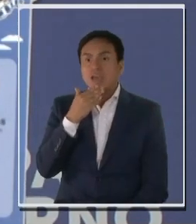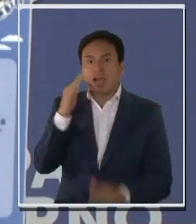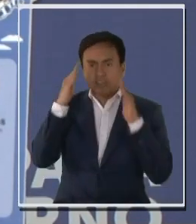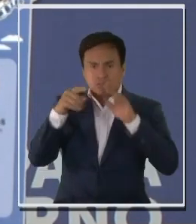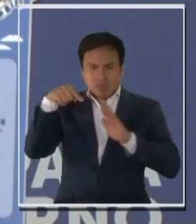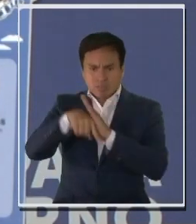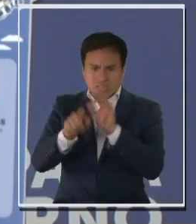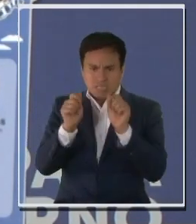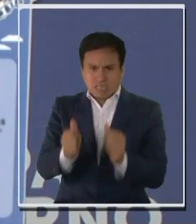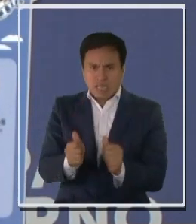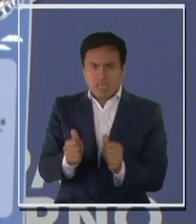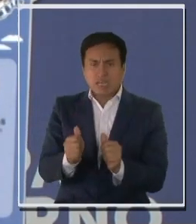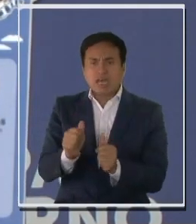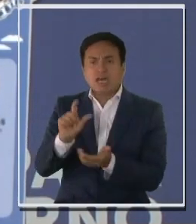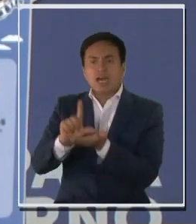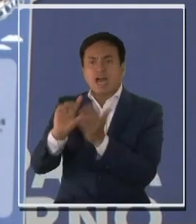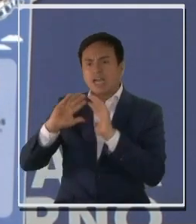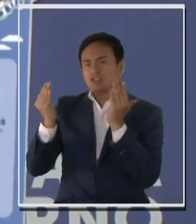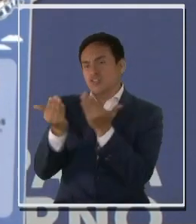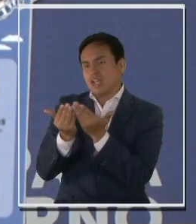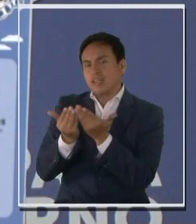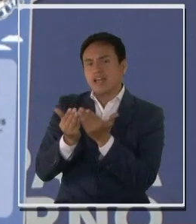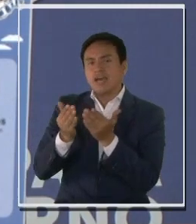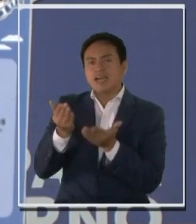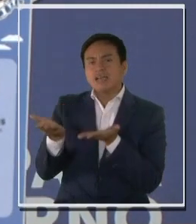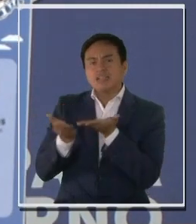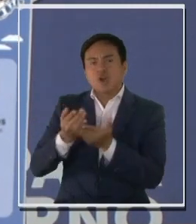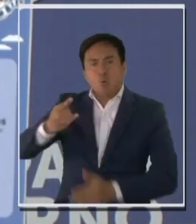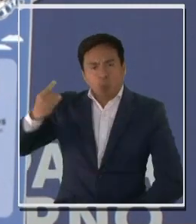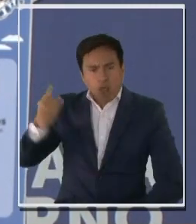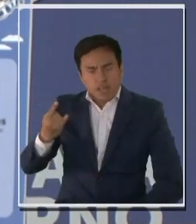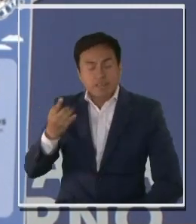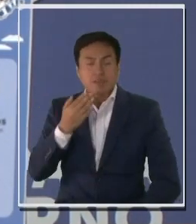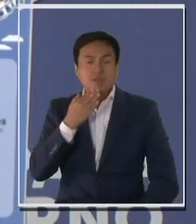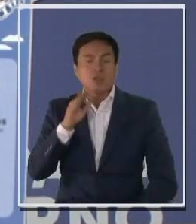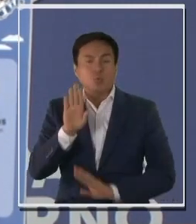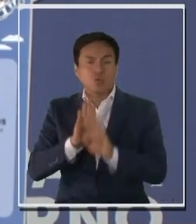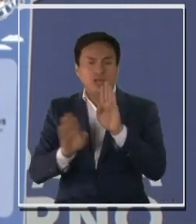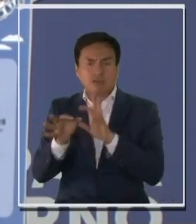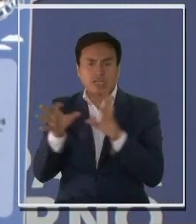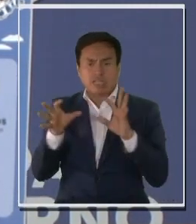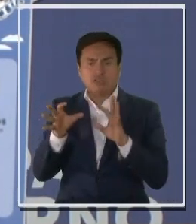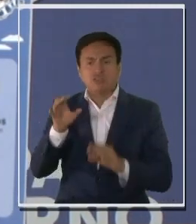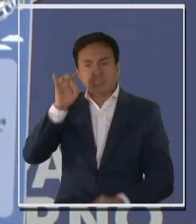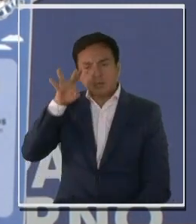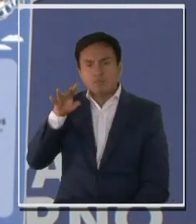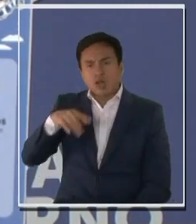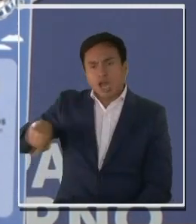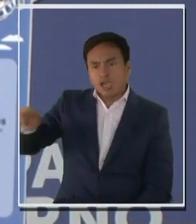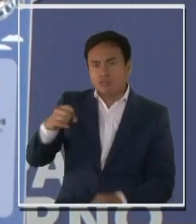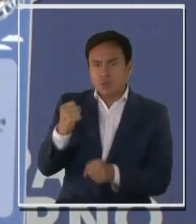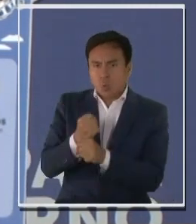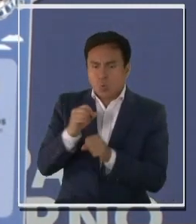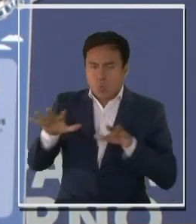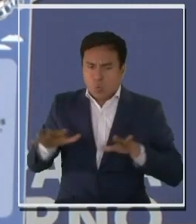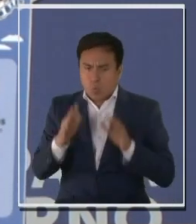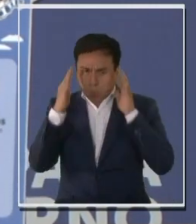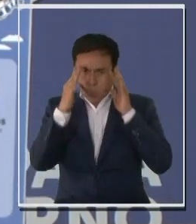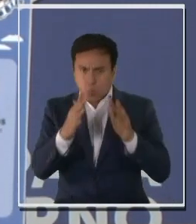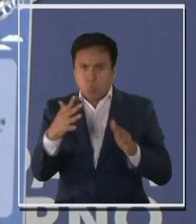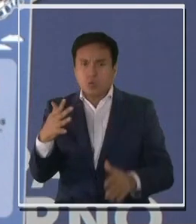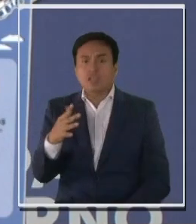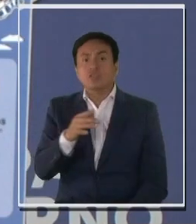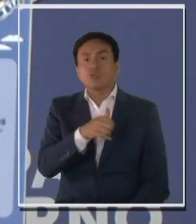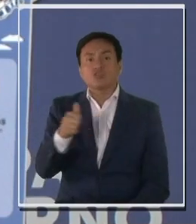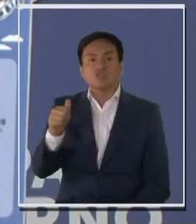especializada de atención cerrada de los servicios de urgencia de los cuidados críticos que sabemos que están haciendo un tremendísimo esfuerzo a todos